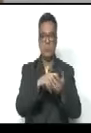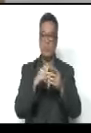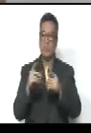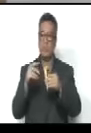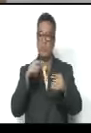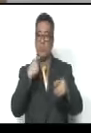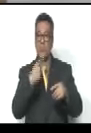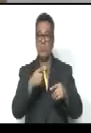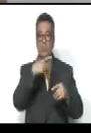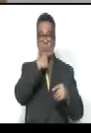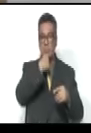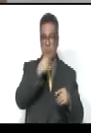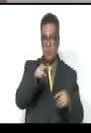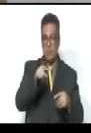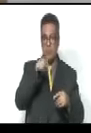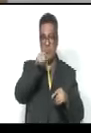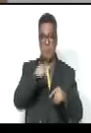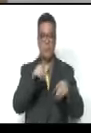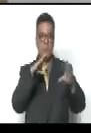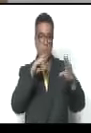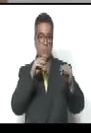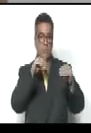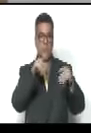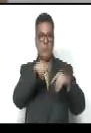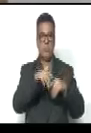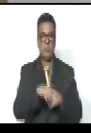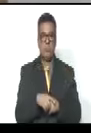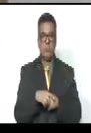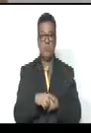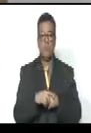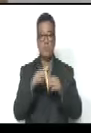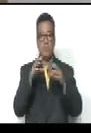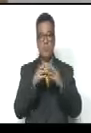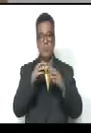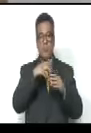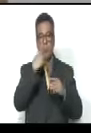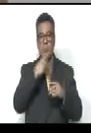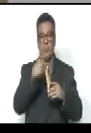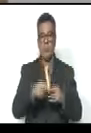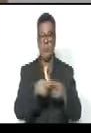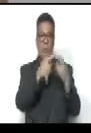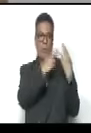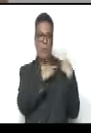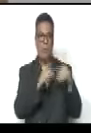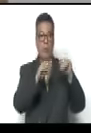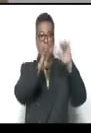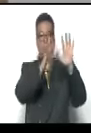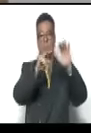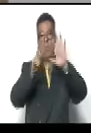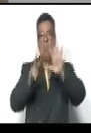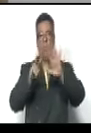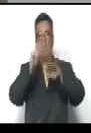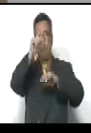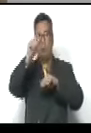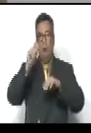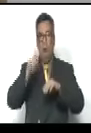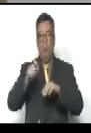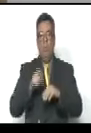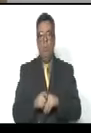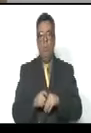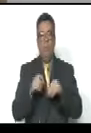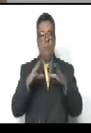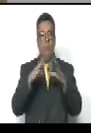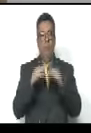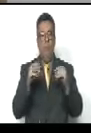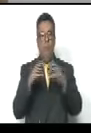dice fácil, pero estamos hablando de los partidos políticos que representan el 97% de